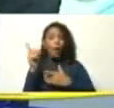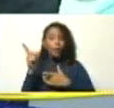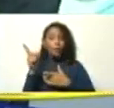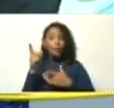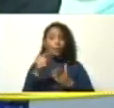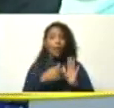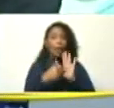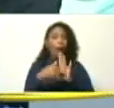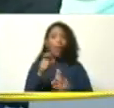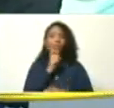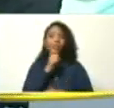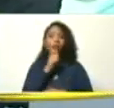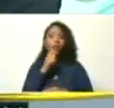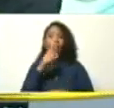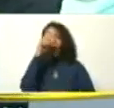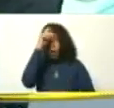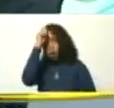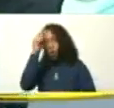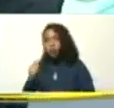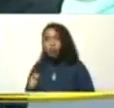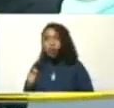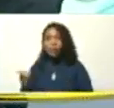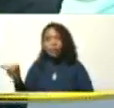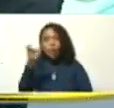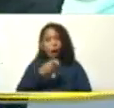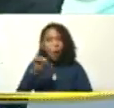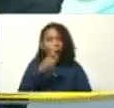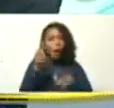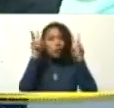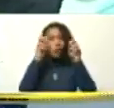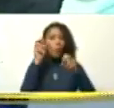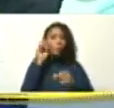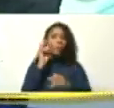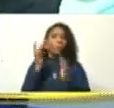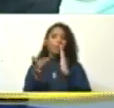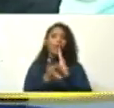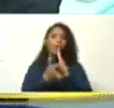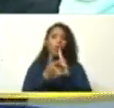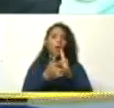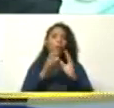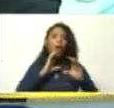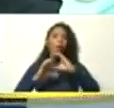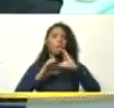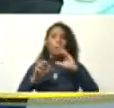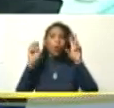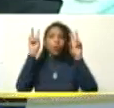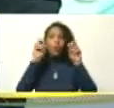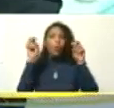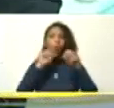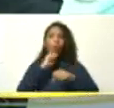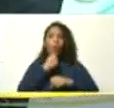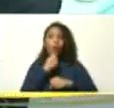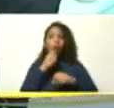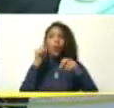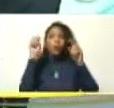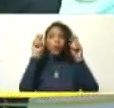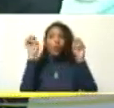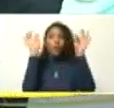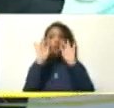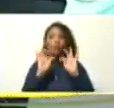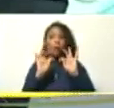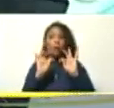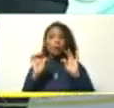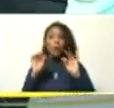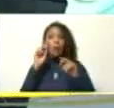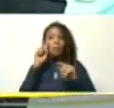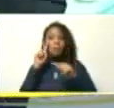desafío precisamente de reconocer, de buscar, de hurgar en las nuevas tecnologías de la comunicación, en los nuevos códigos, en las nuevas estéticas, hurgar